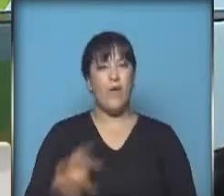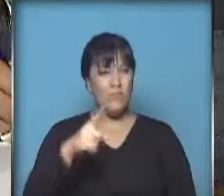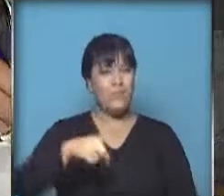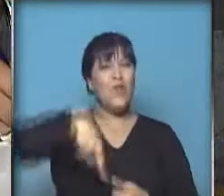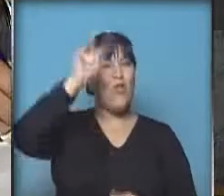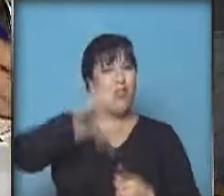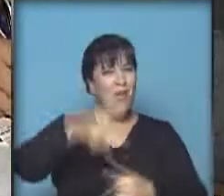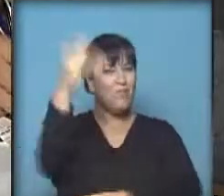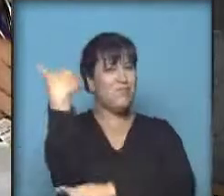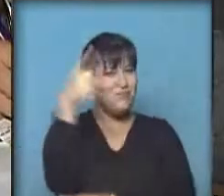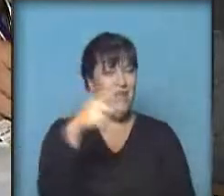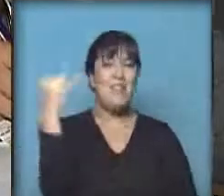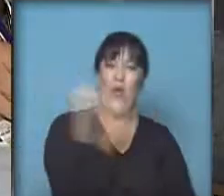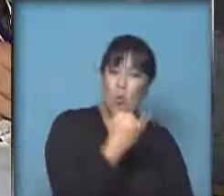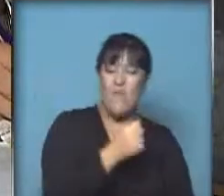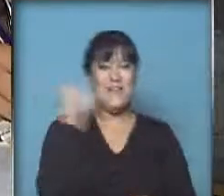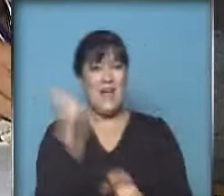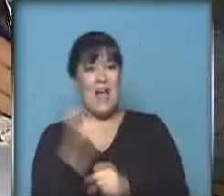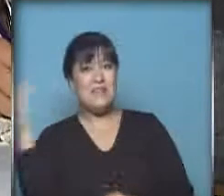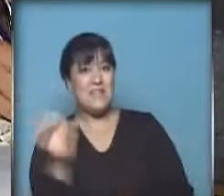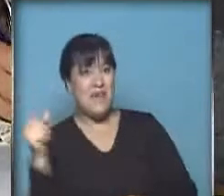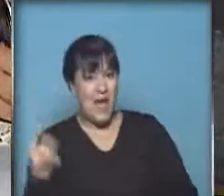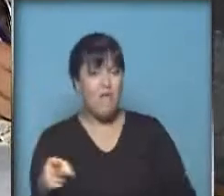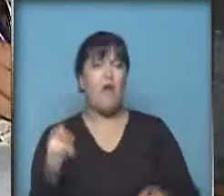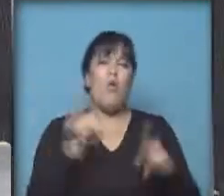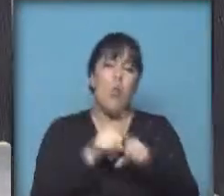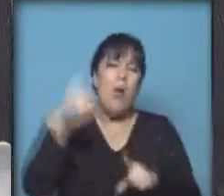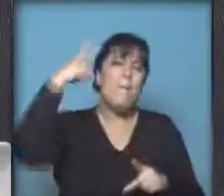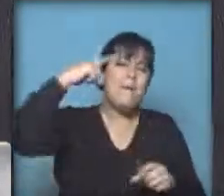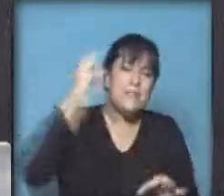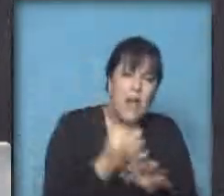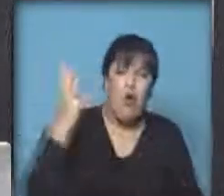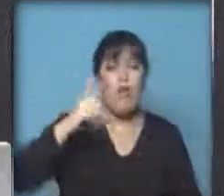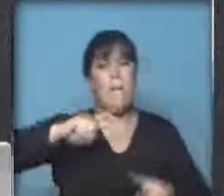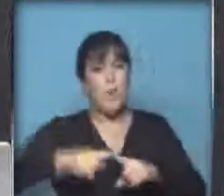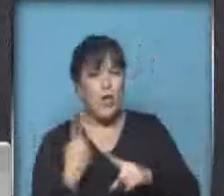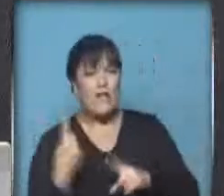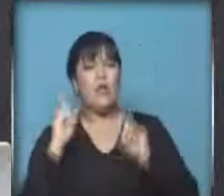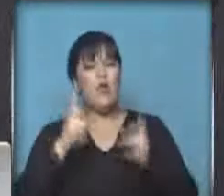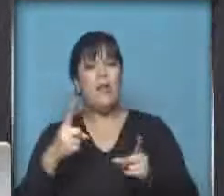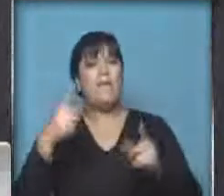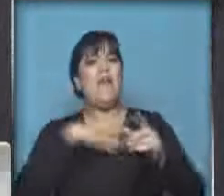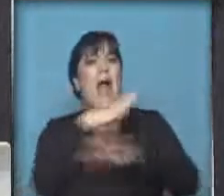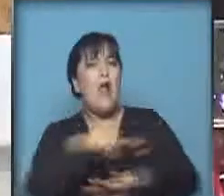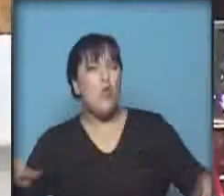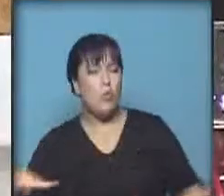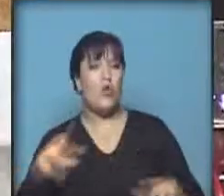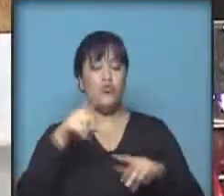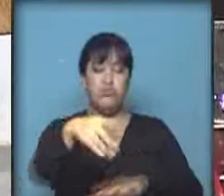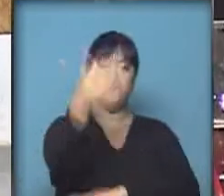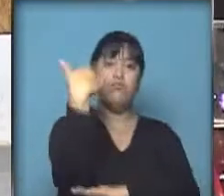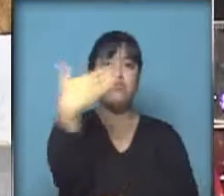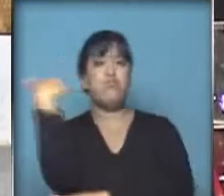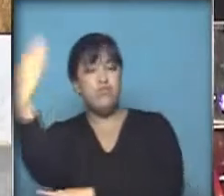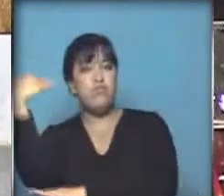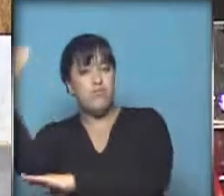que se extendieron de jueves a sábado involucraron a pensadores, políticos y estudiantes en una mixtura donde luego de la exposición